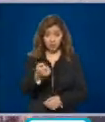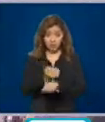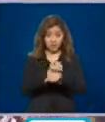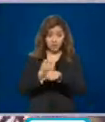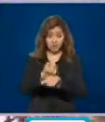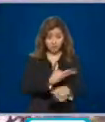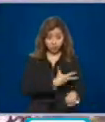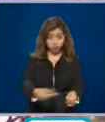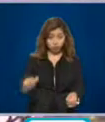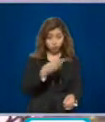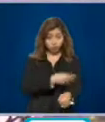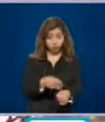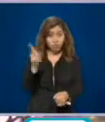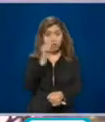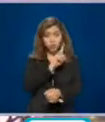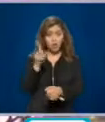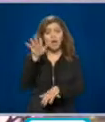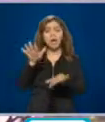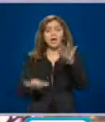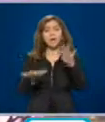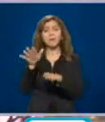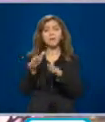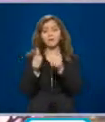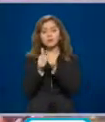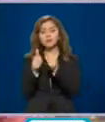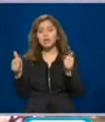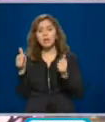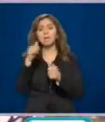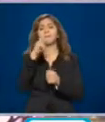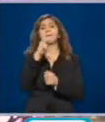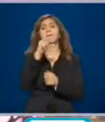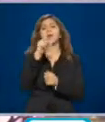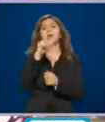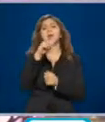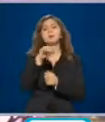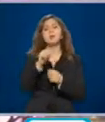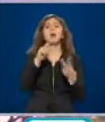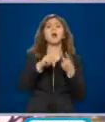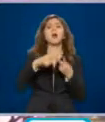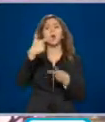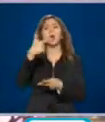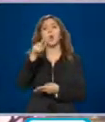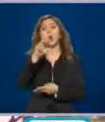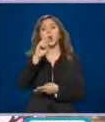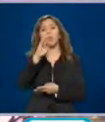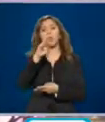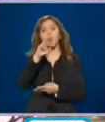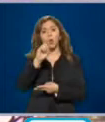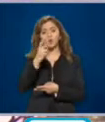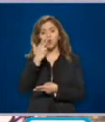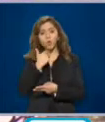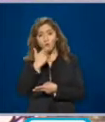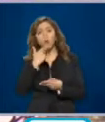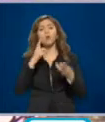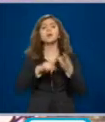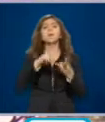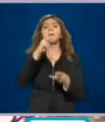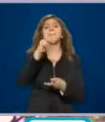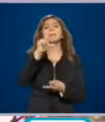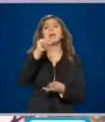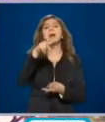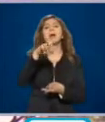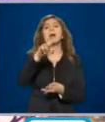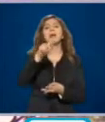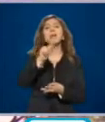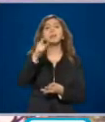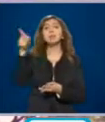Muchas veces se separa el plasma, los glóbulos rojos o incluso las plaquetas. Depende de la necesidad que se tenga. Lo que necesiten.